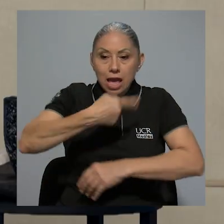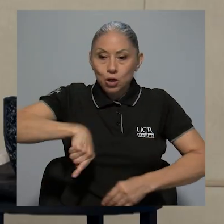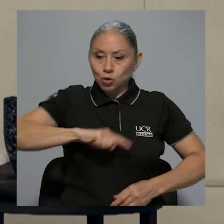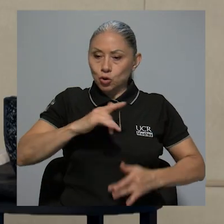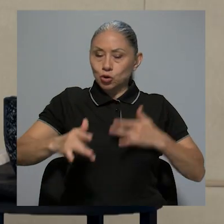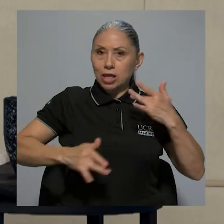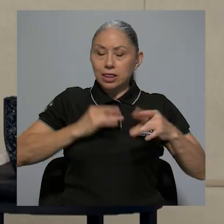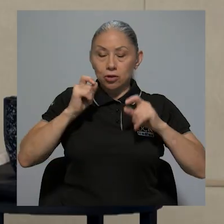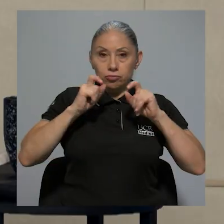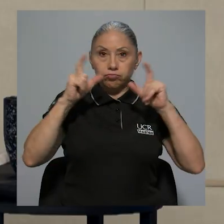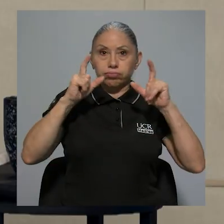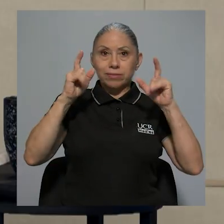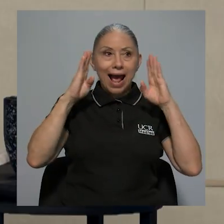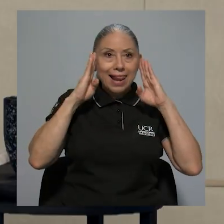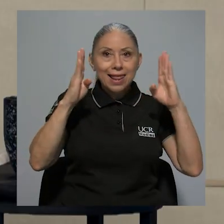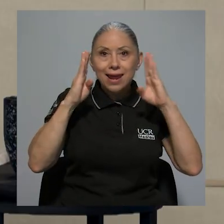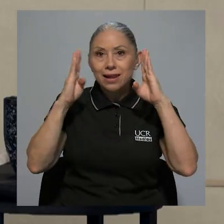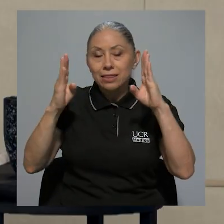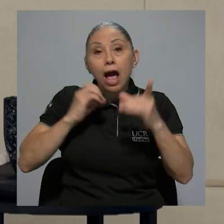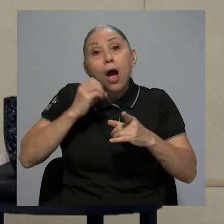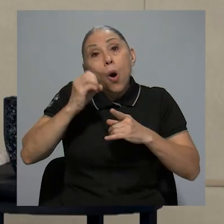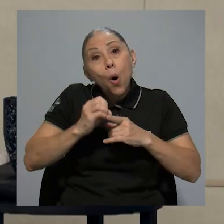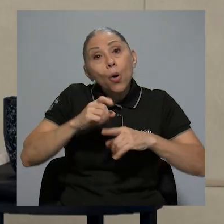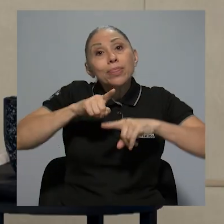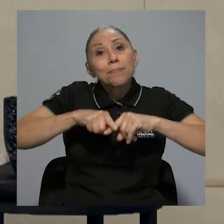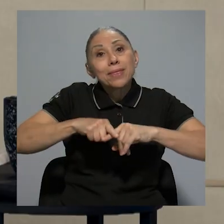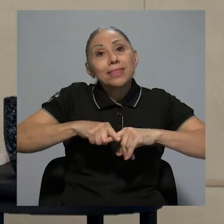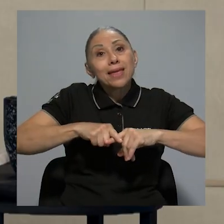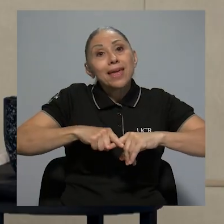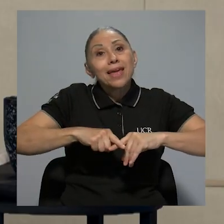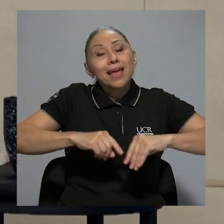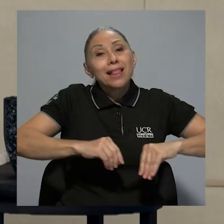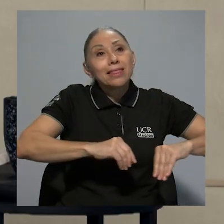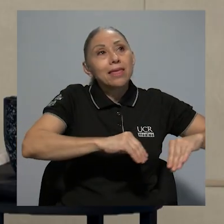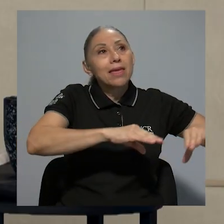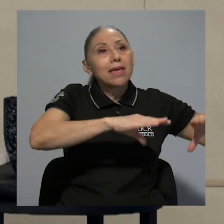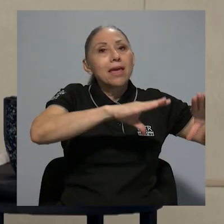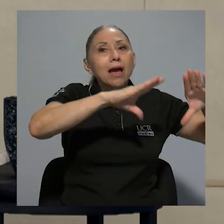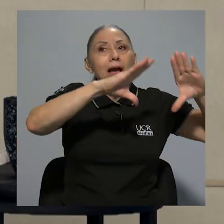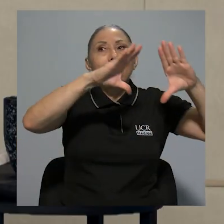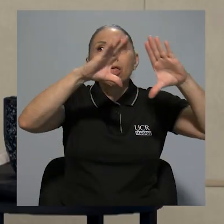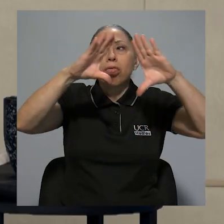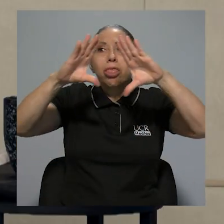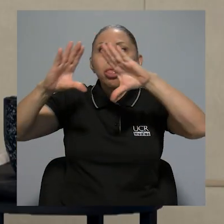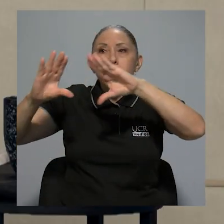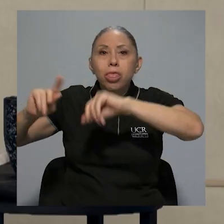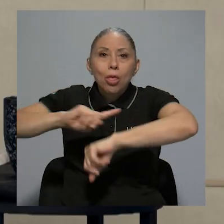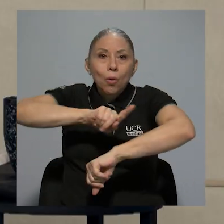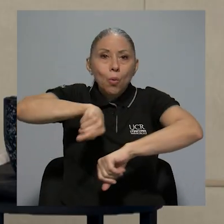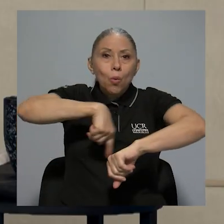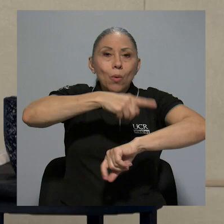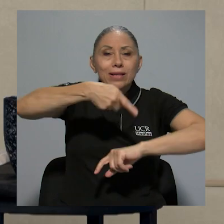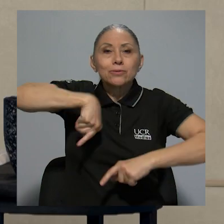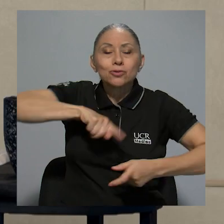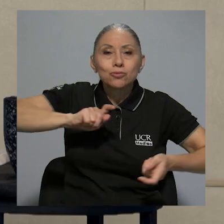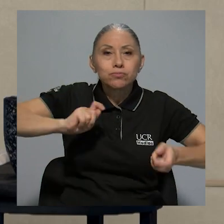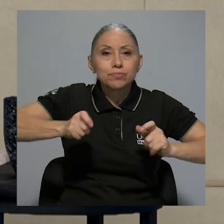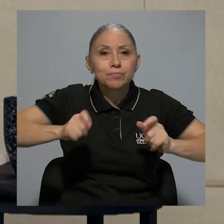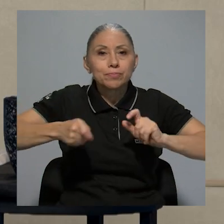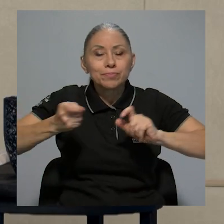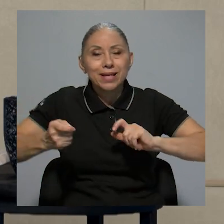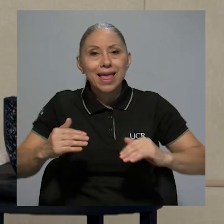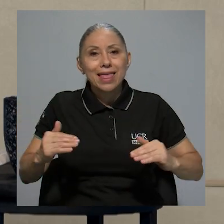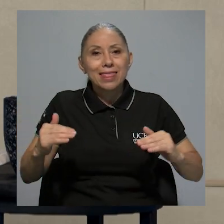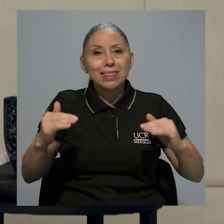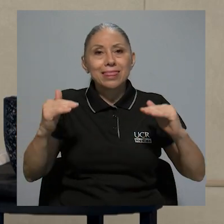de alerta o más bien conforme va avanzando el día, cómo nosotros vamos cambiando en los niveles de energía.